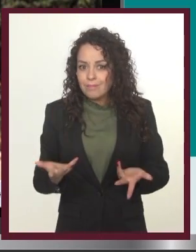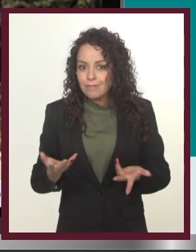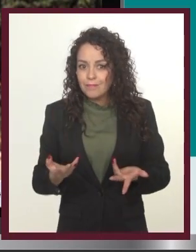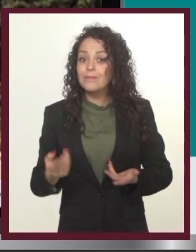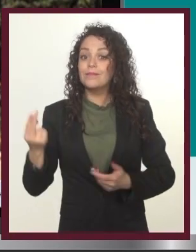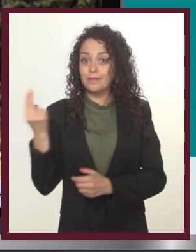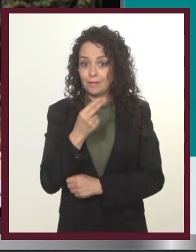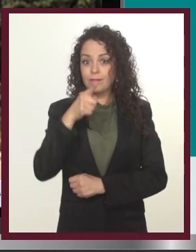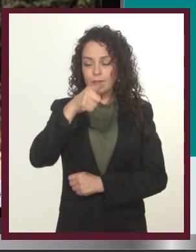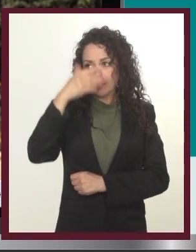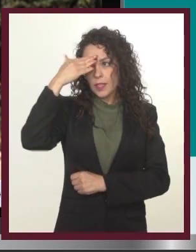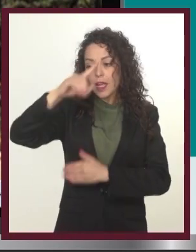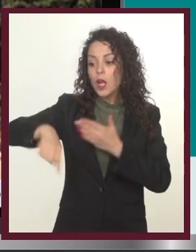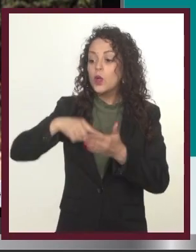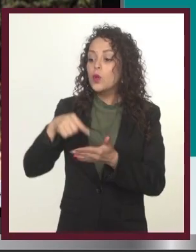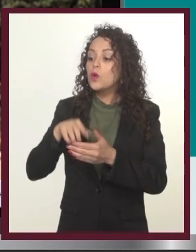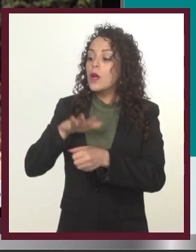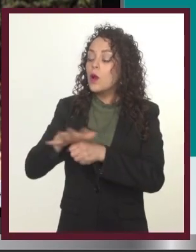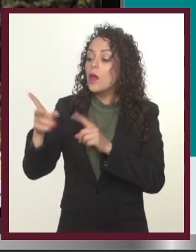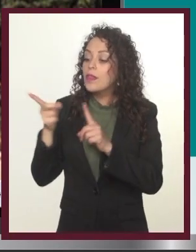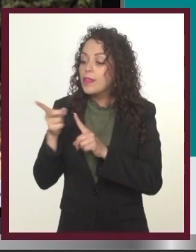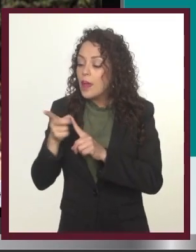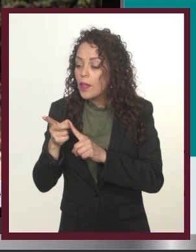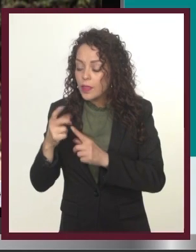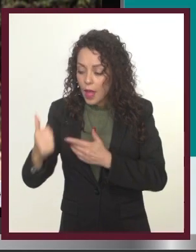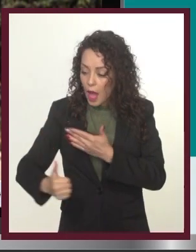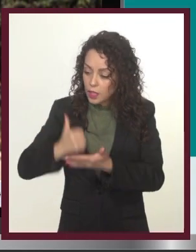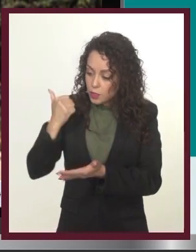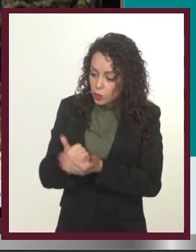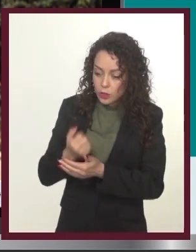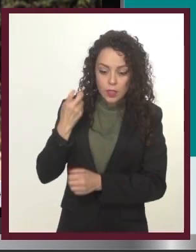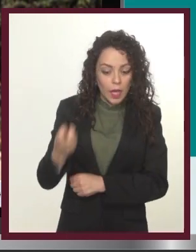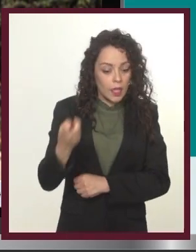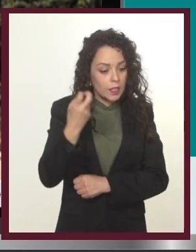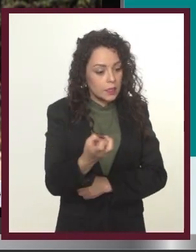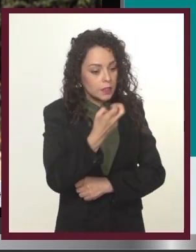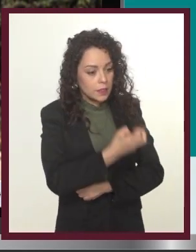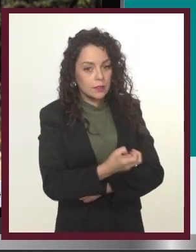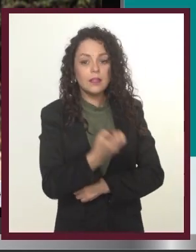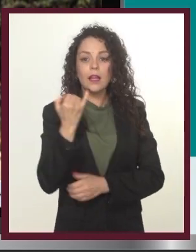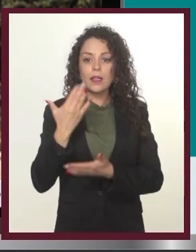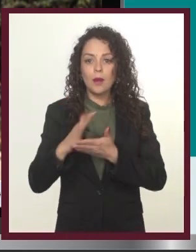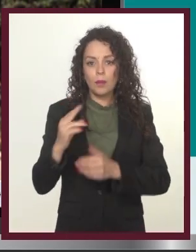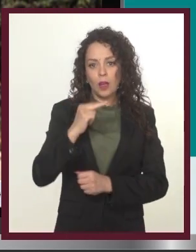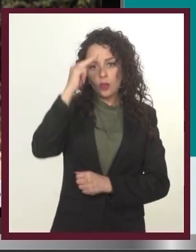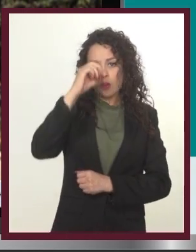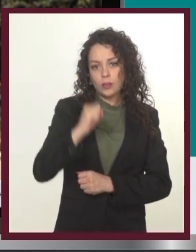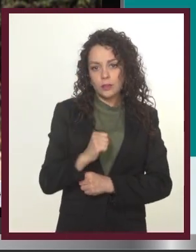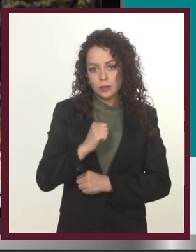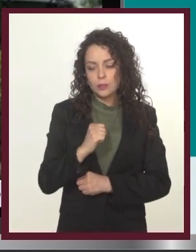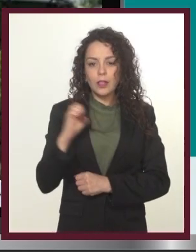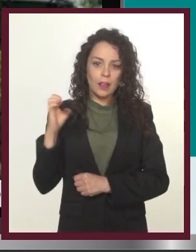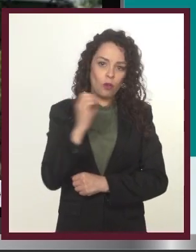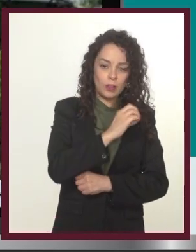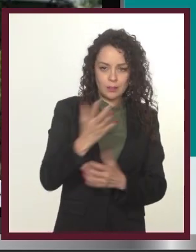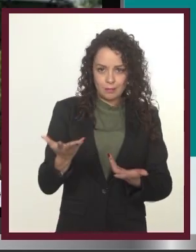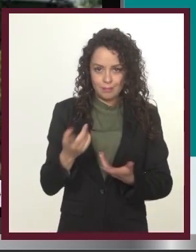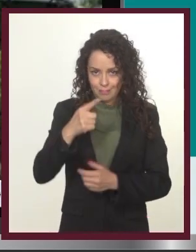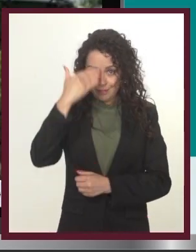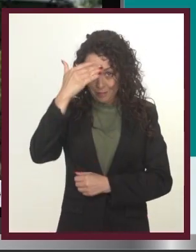o sea, tienes que tener puntos de referencia, la ciudad te tiene que ubicar, ¿no? Además de los puntos cardinales, que eso están a lo largo de la